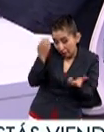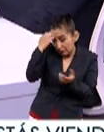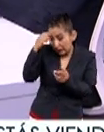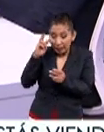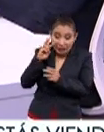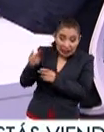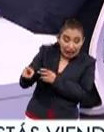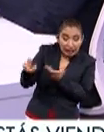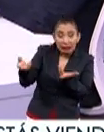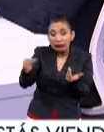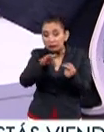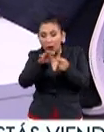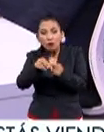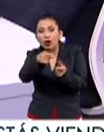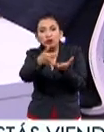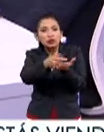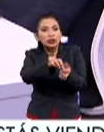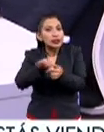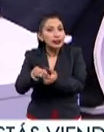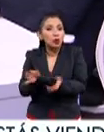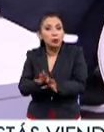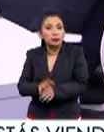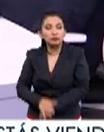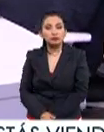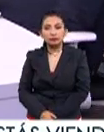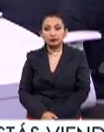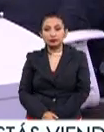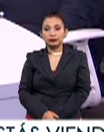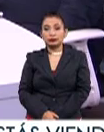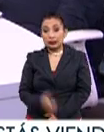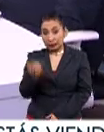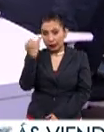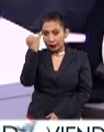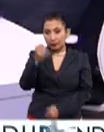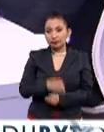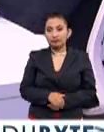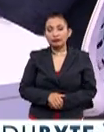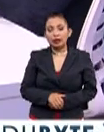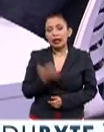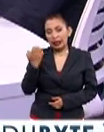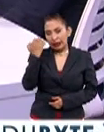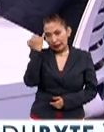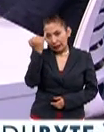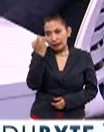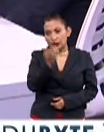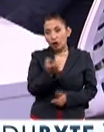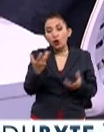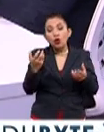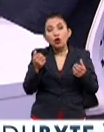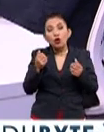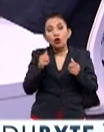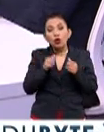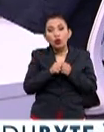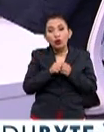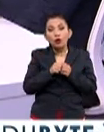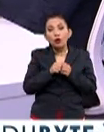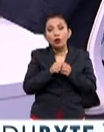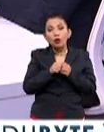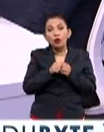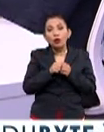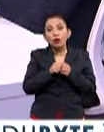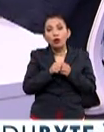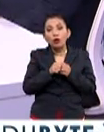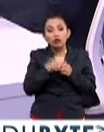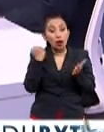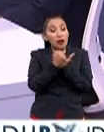nos ha indicado que, no sé. Sí, ¿esa es la idea? Sí, la idea es esa junto con otras. No es que